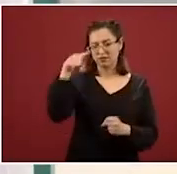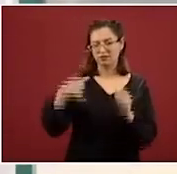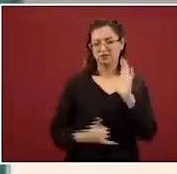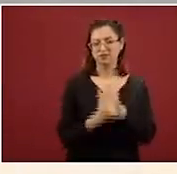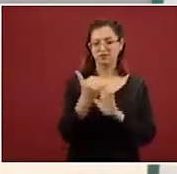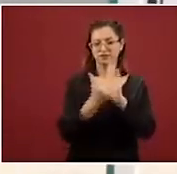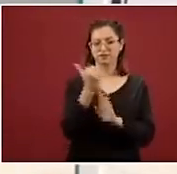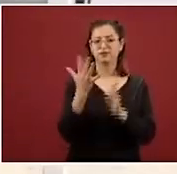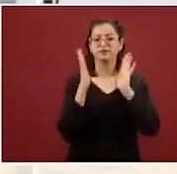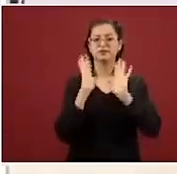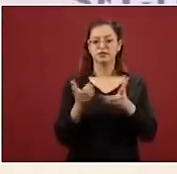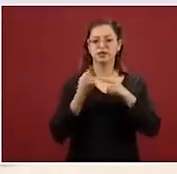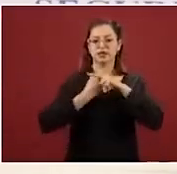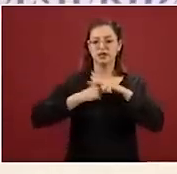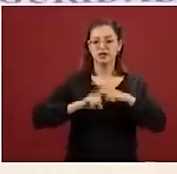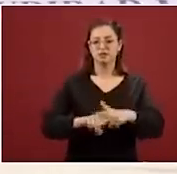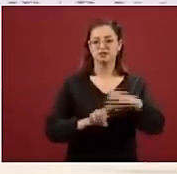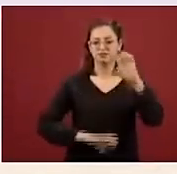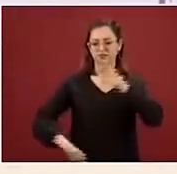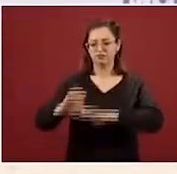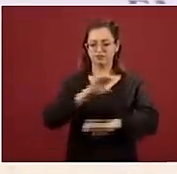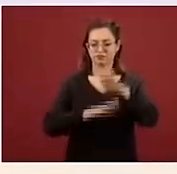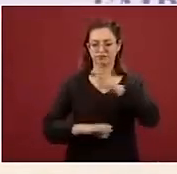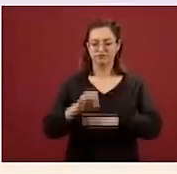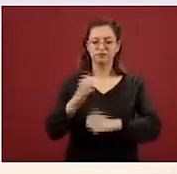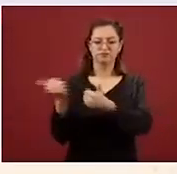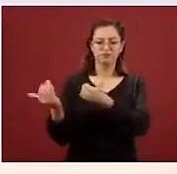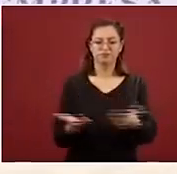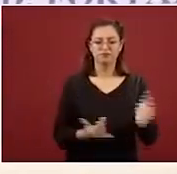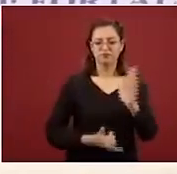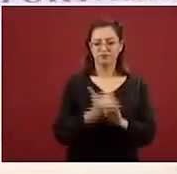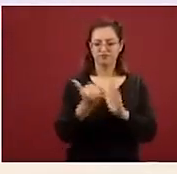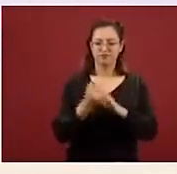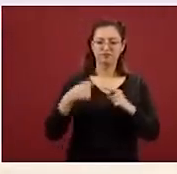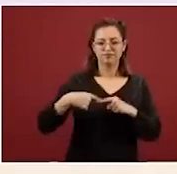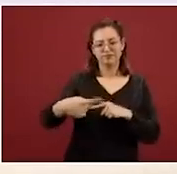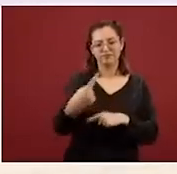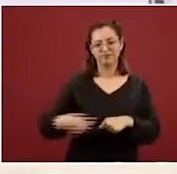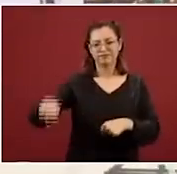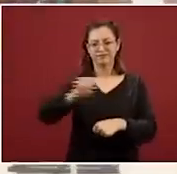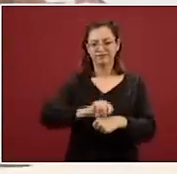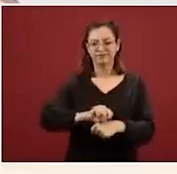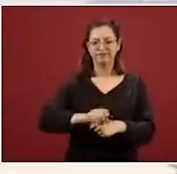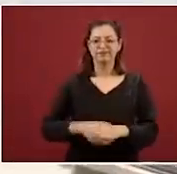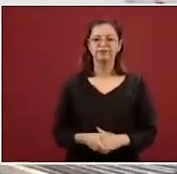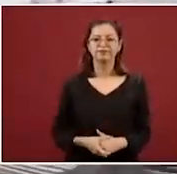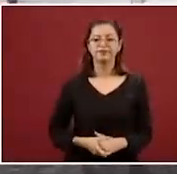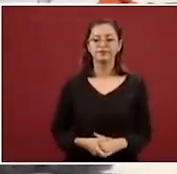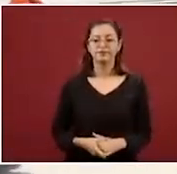Ya están las empresas constructoras en el sitio. Va el reporte de esta semana.